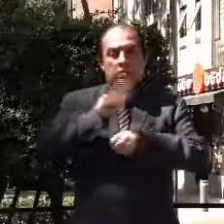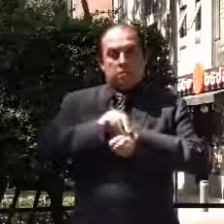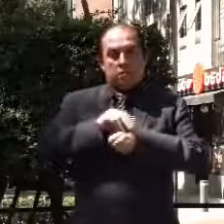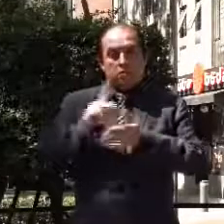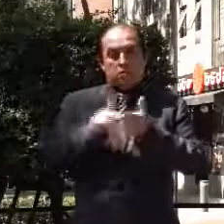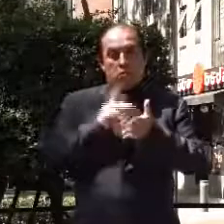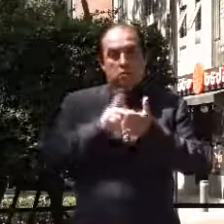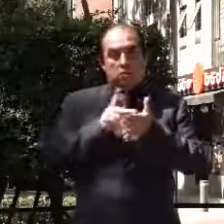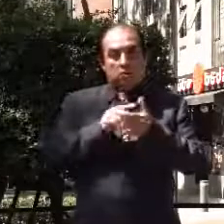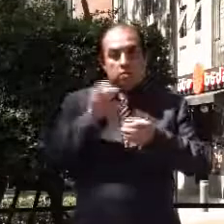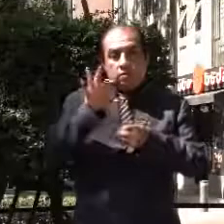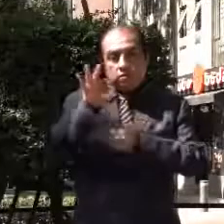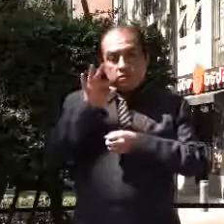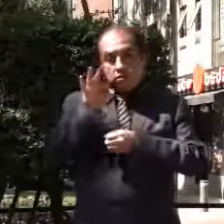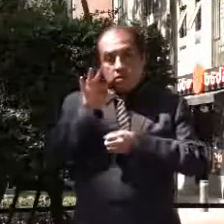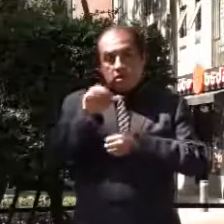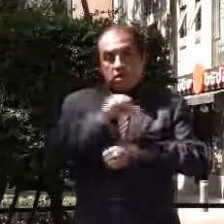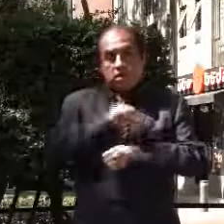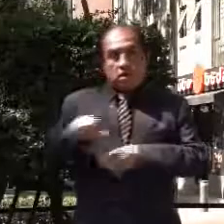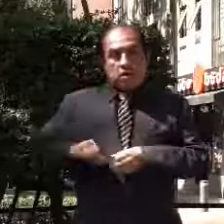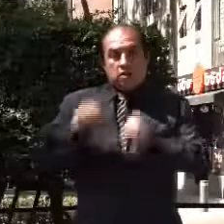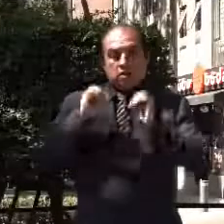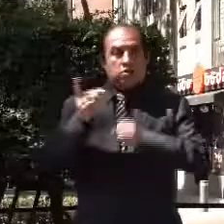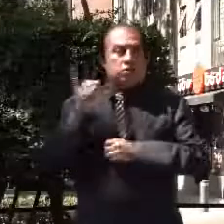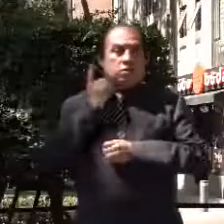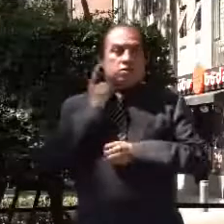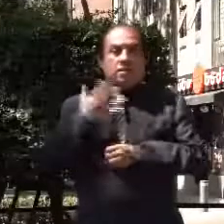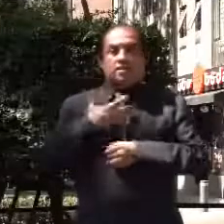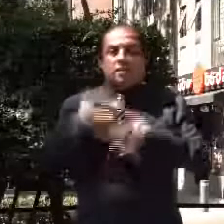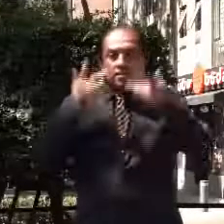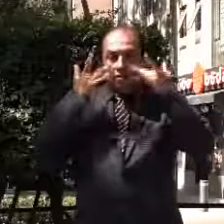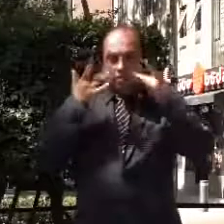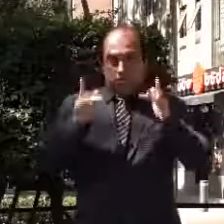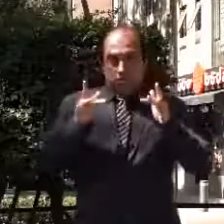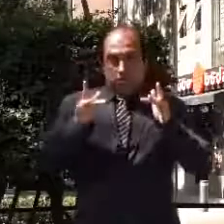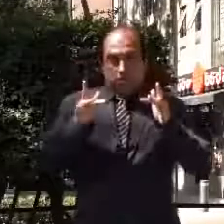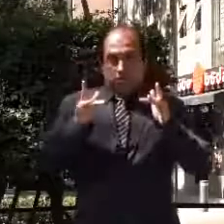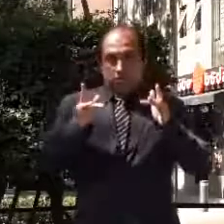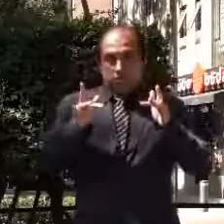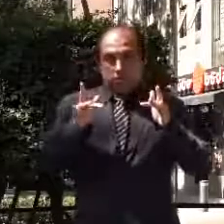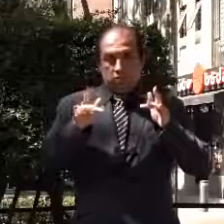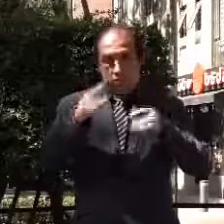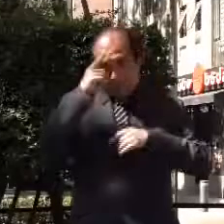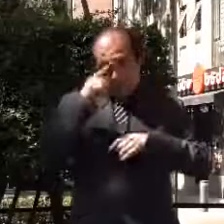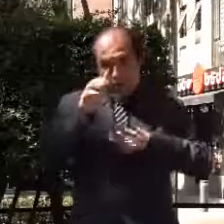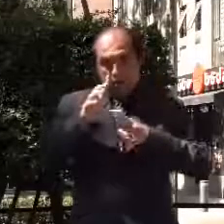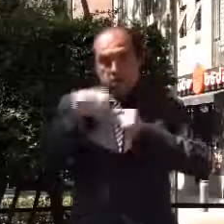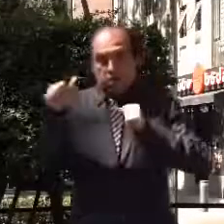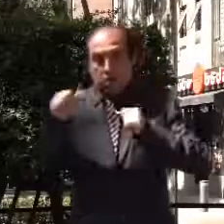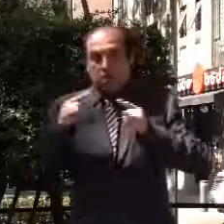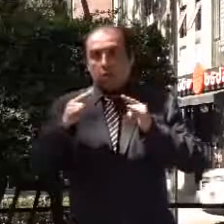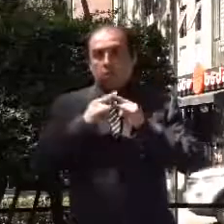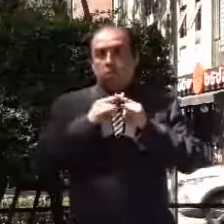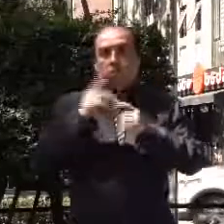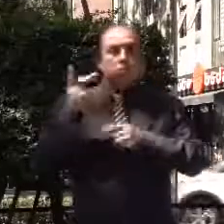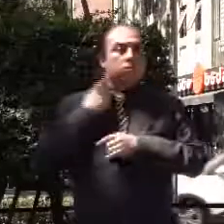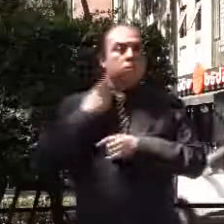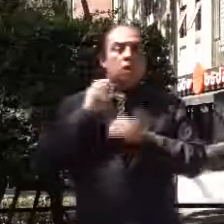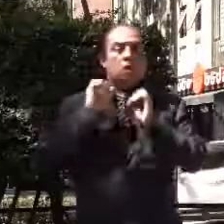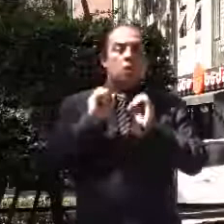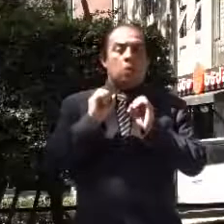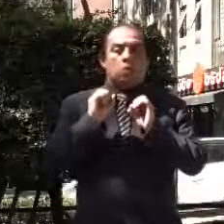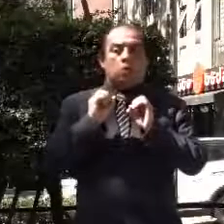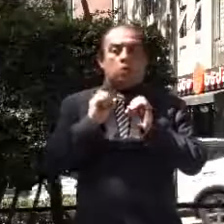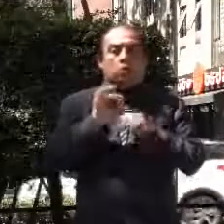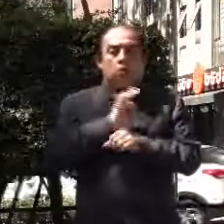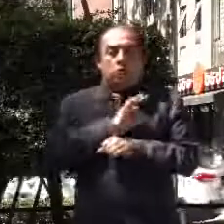o de diputados. ¿Tienen que renunciar para ir a campaña o podrían, en el